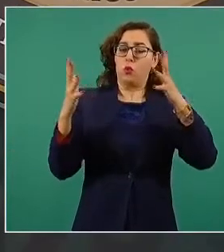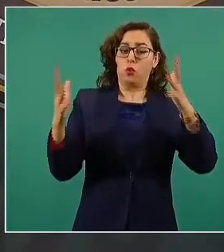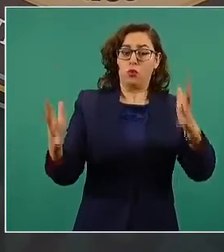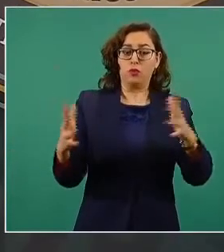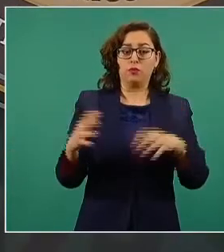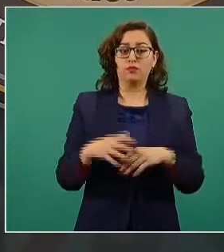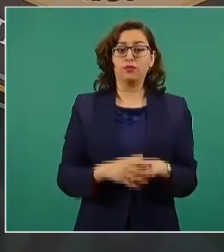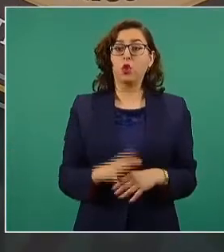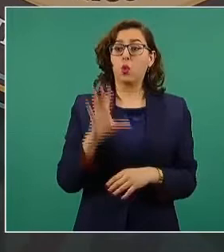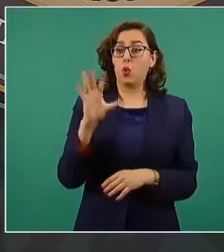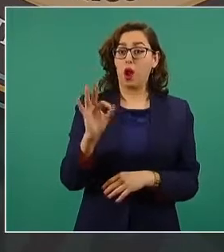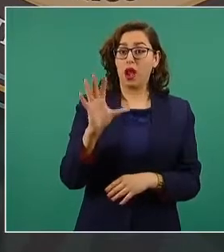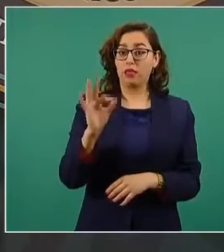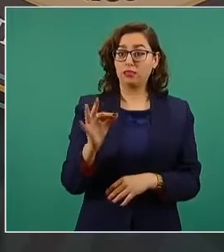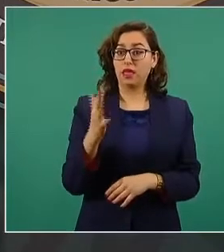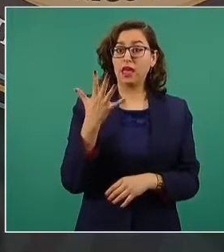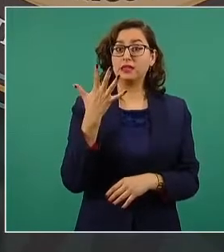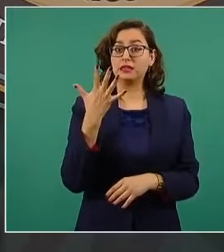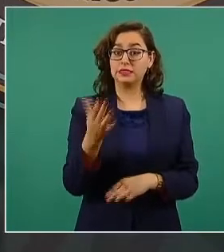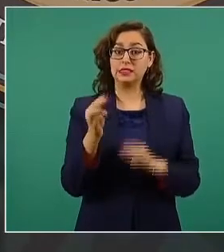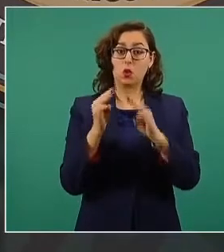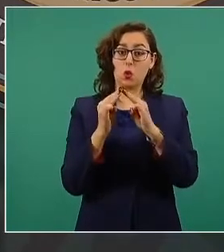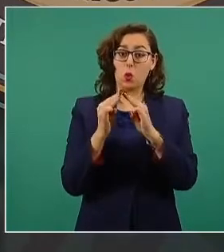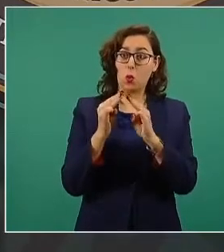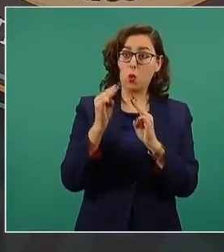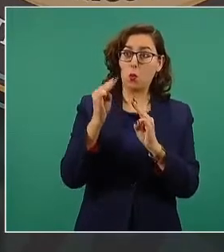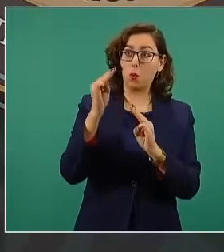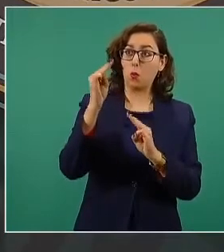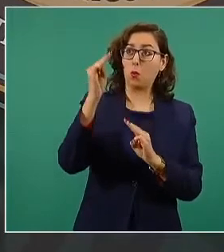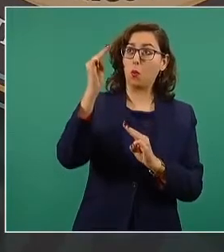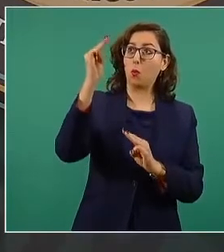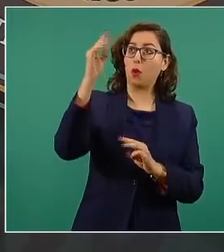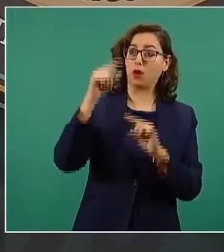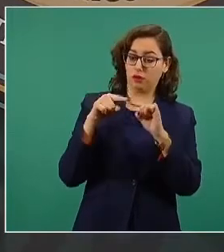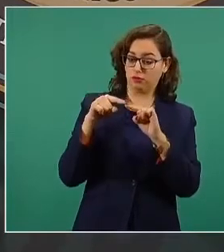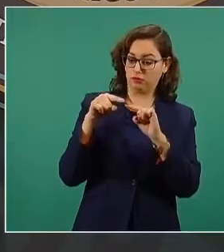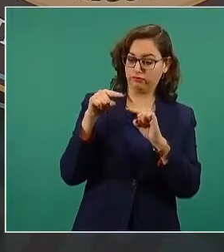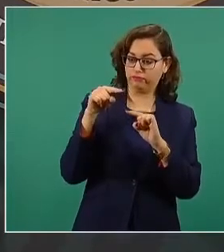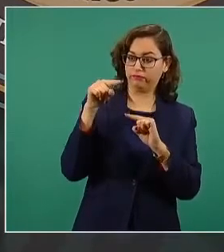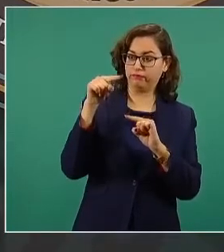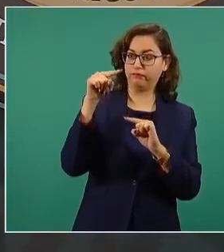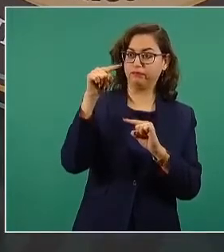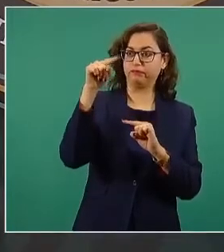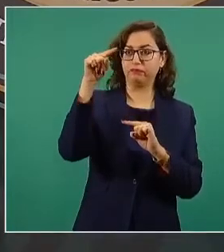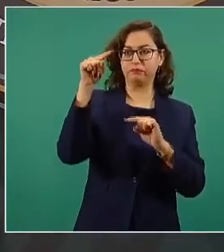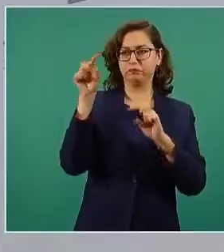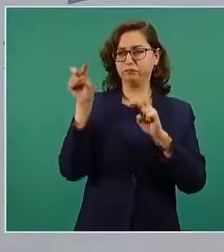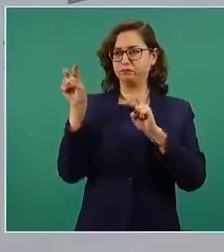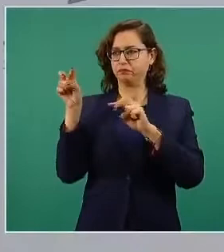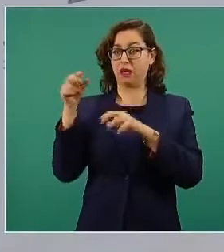de 45 metros, desde cuya cúspide se podían admirar